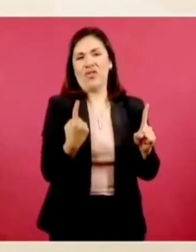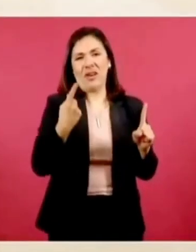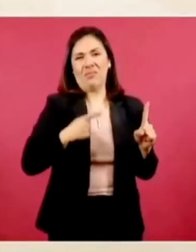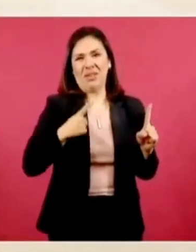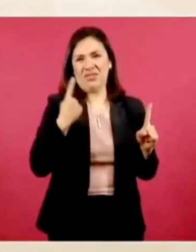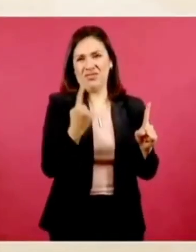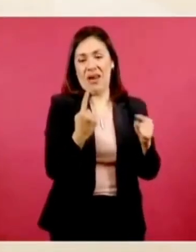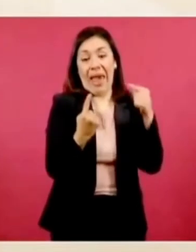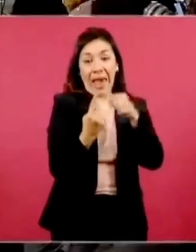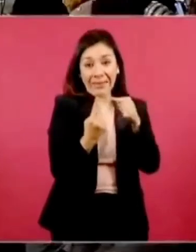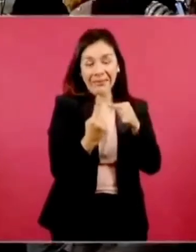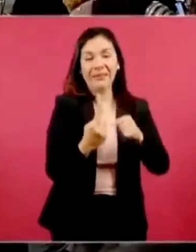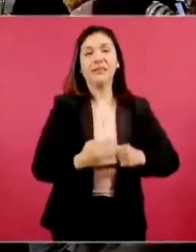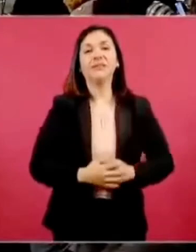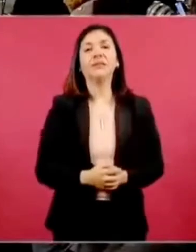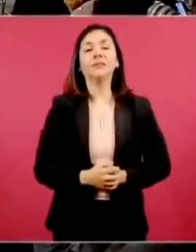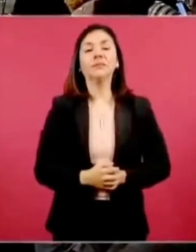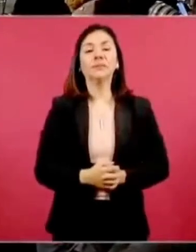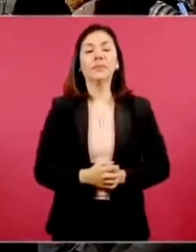Bueno,